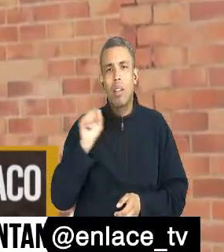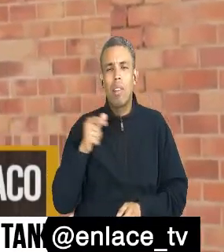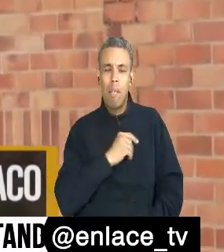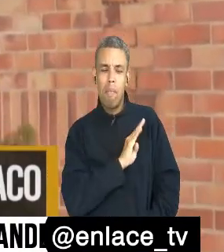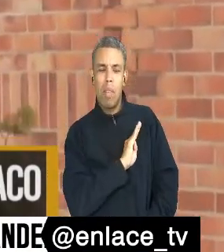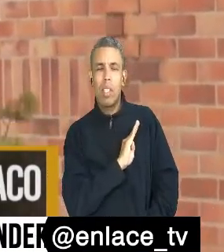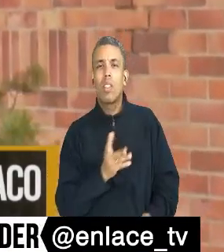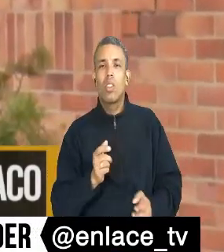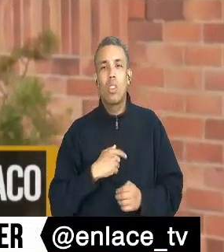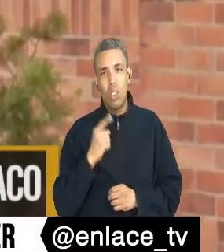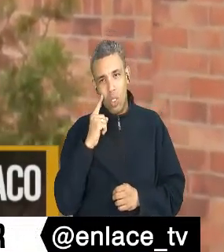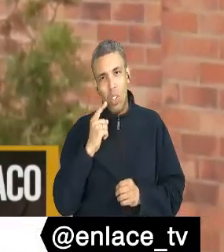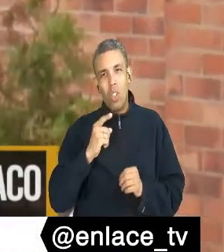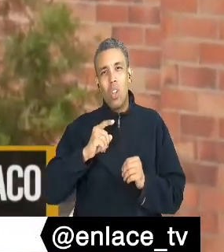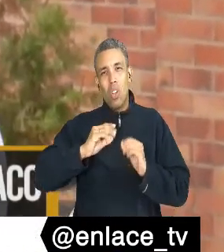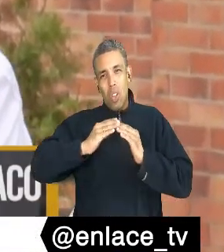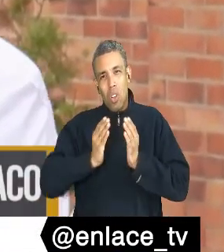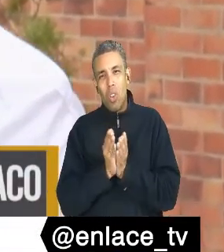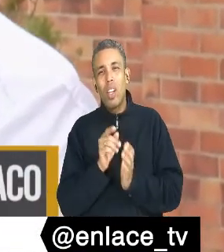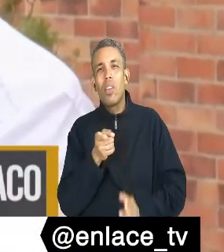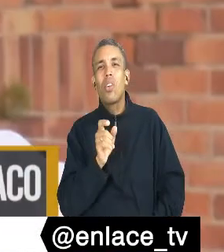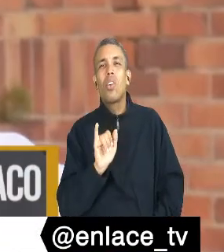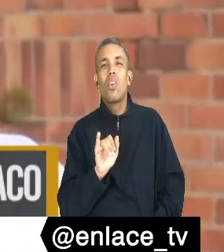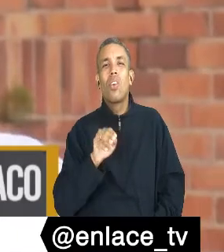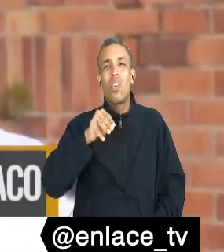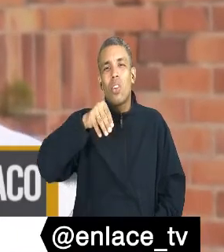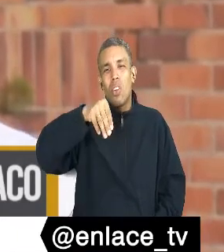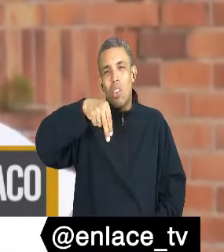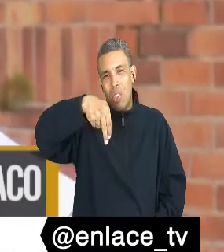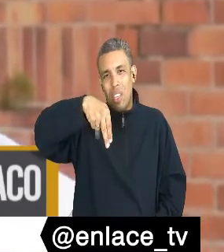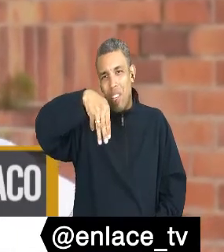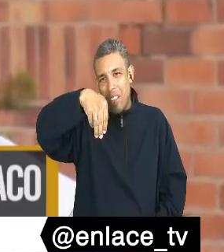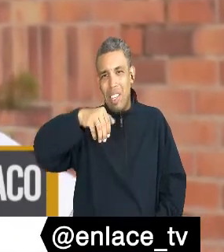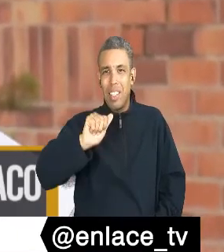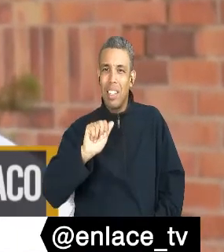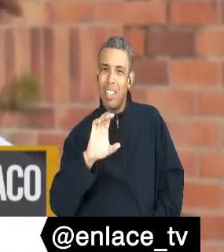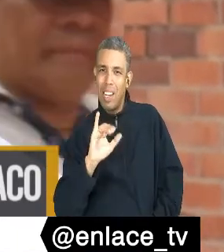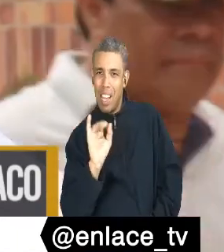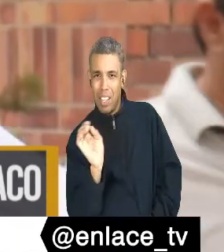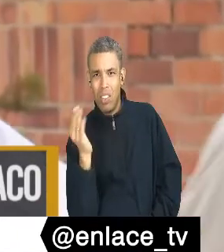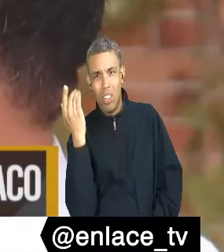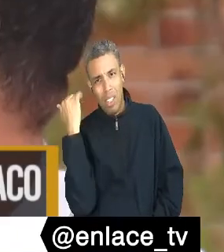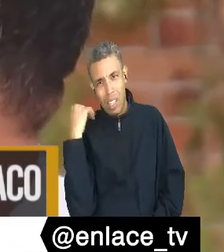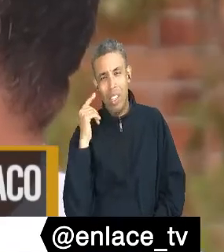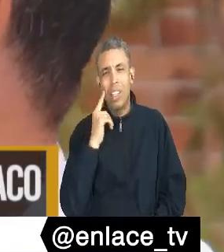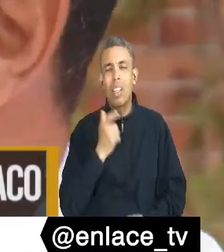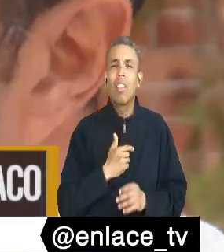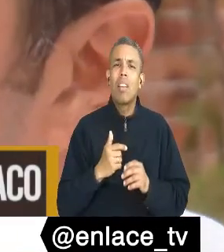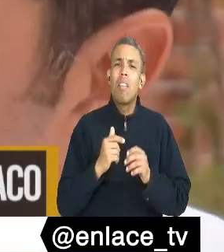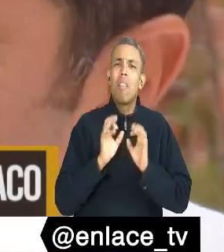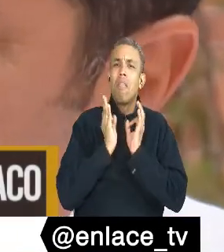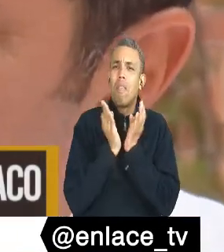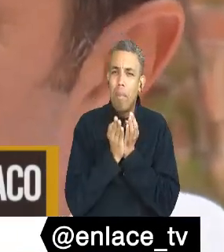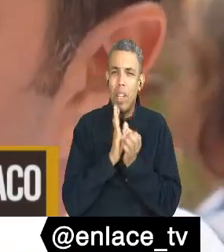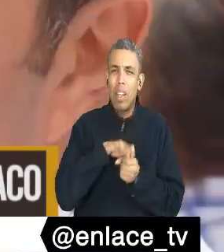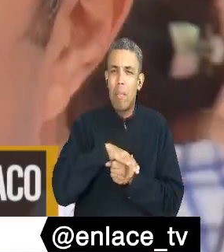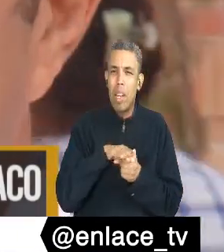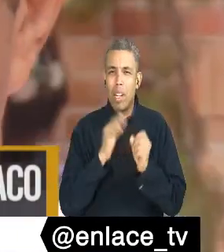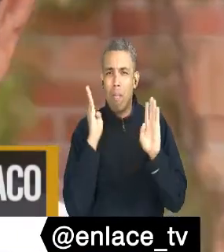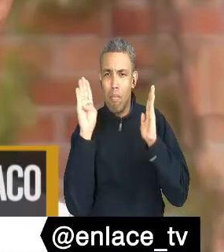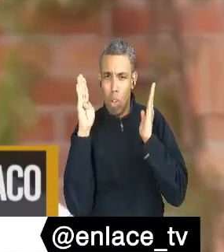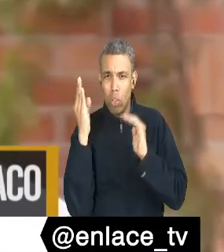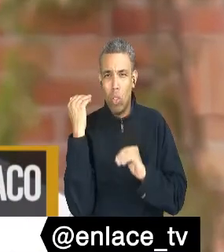Colegio Gimnasio Moderno, había sido vicario de la parroquia Jesús María del barrio Miraflores, la Sagrada Familia del barrio El Boston, y desde el